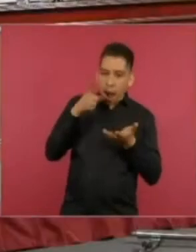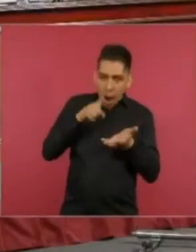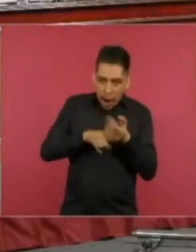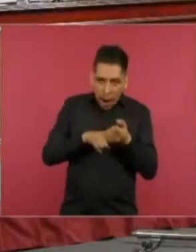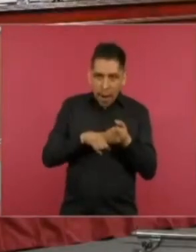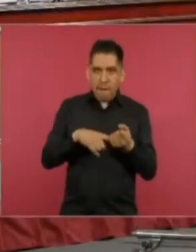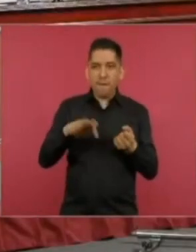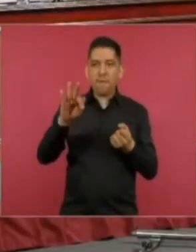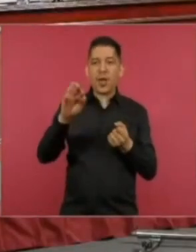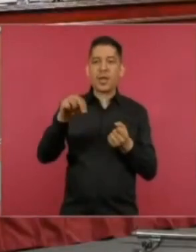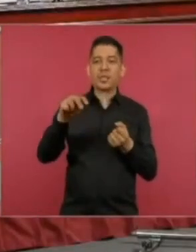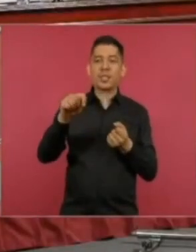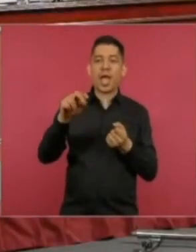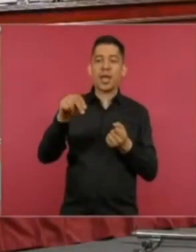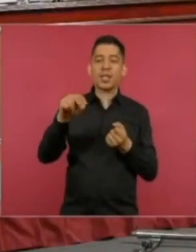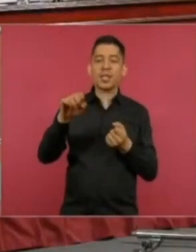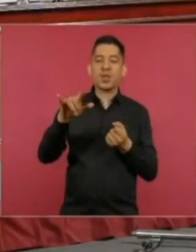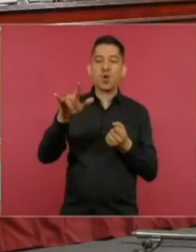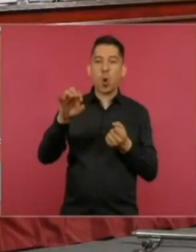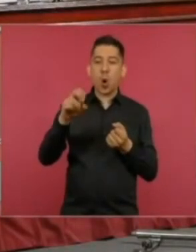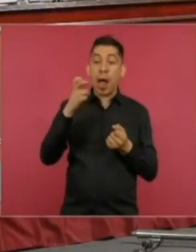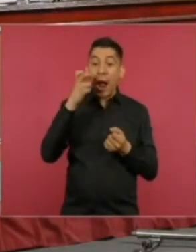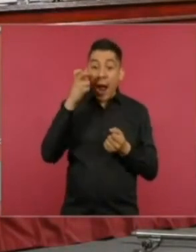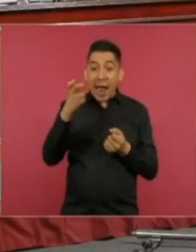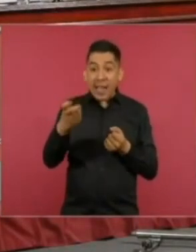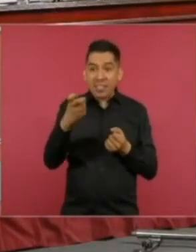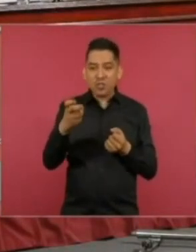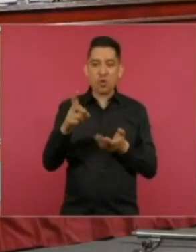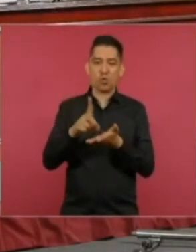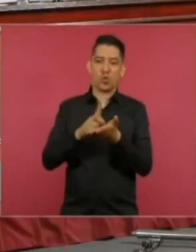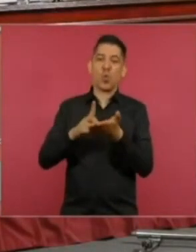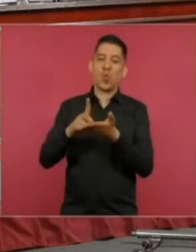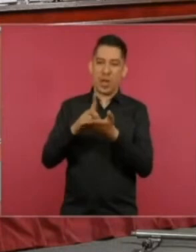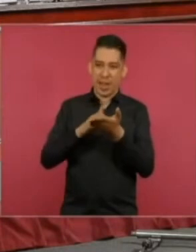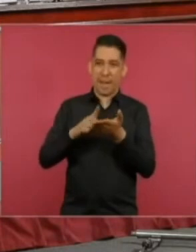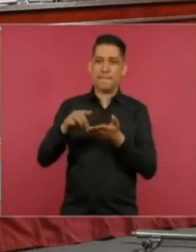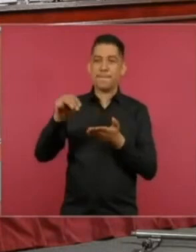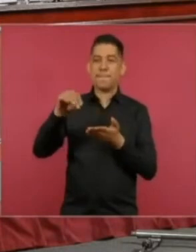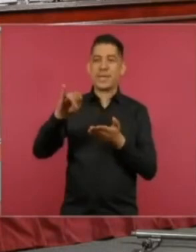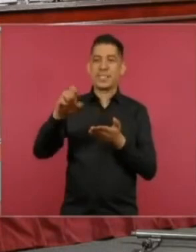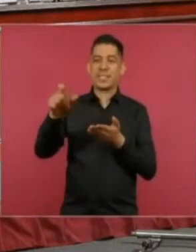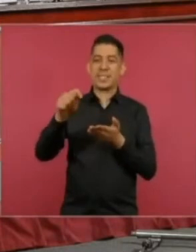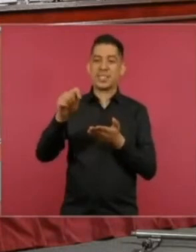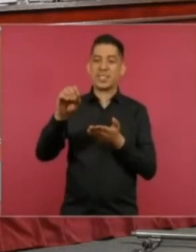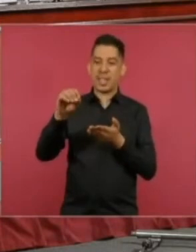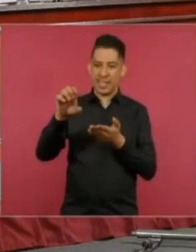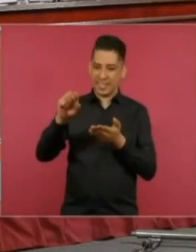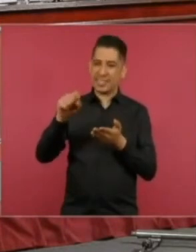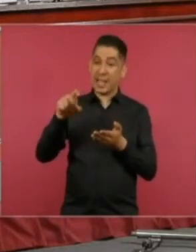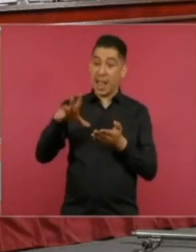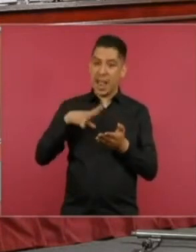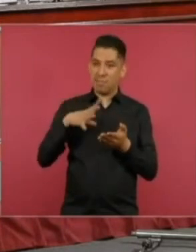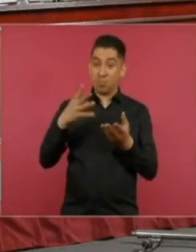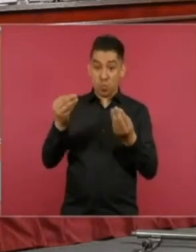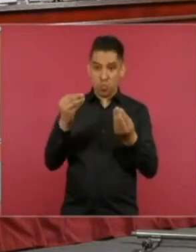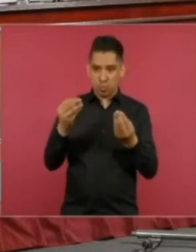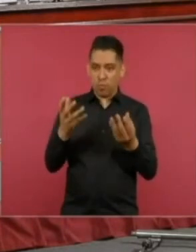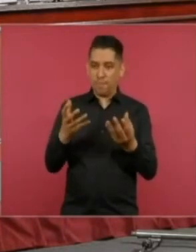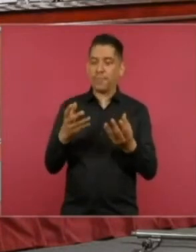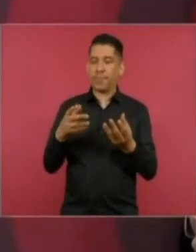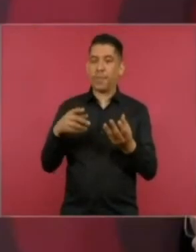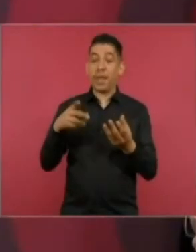fentanilo, y eso es lo que se llama drogas mixtas. Eso sí, en México no producimos drogas mixtas, pero